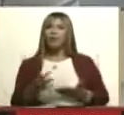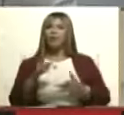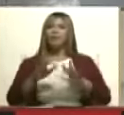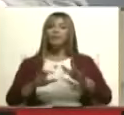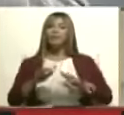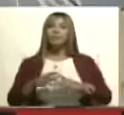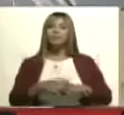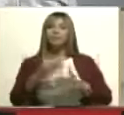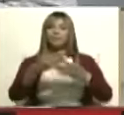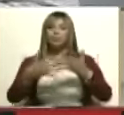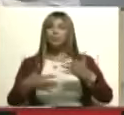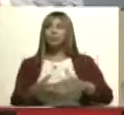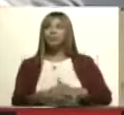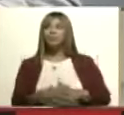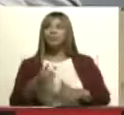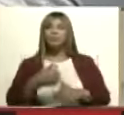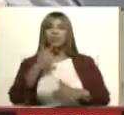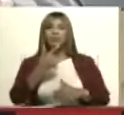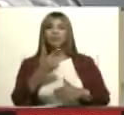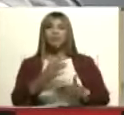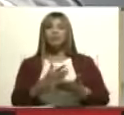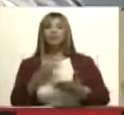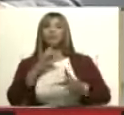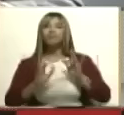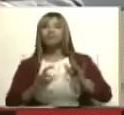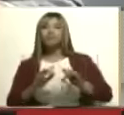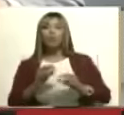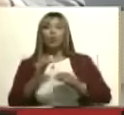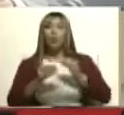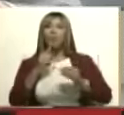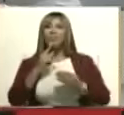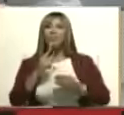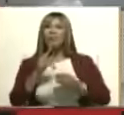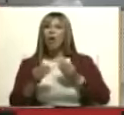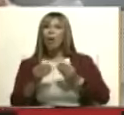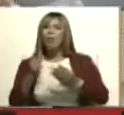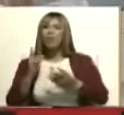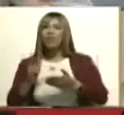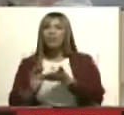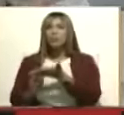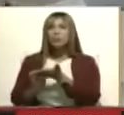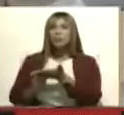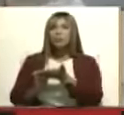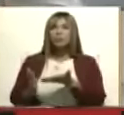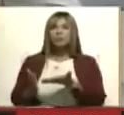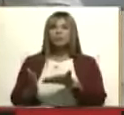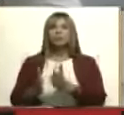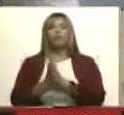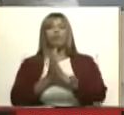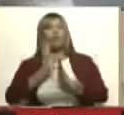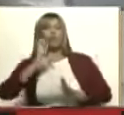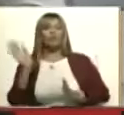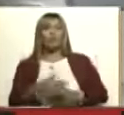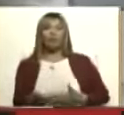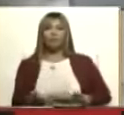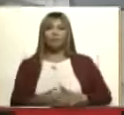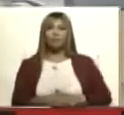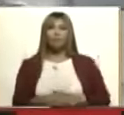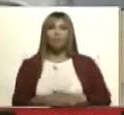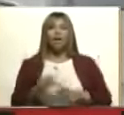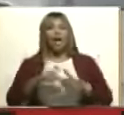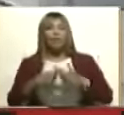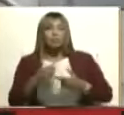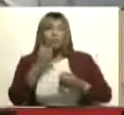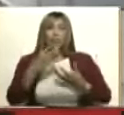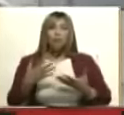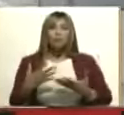su declaración. Sí. Y lo que dice la hermana, se mete en Google para ver en un caso así cómo debe actuar. Por Dios, eso no existe, ¿no? Entonces,